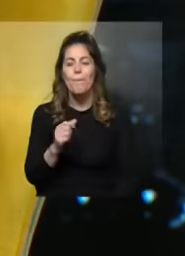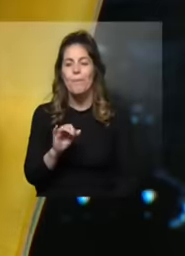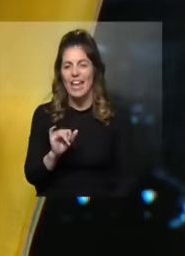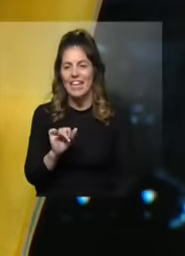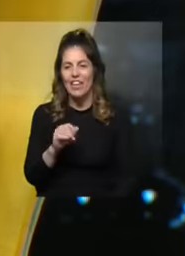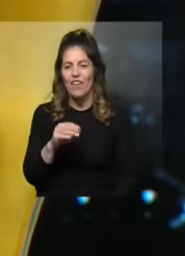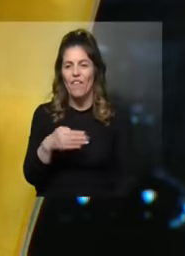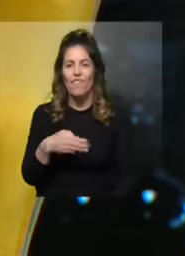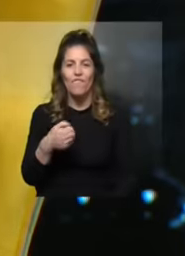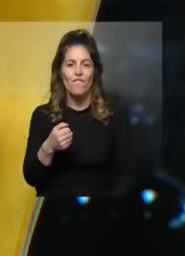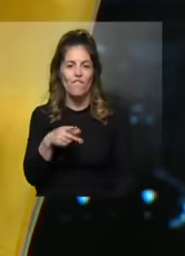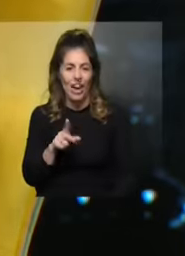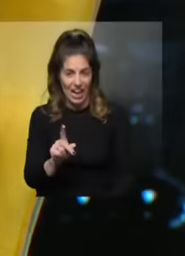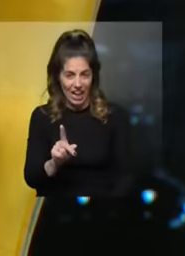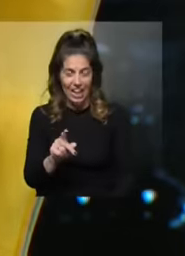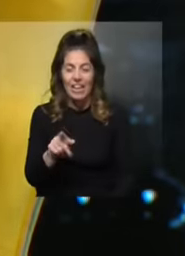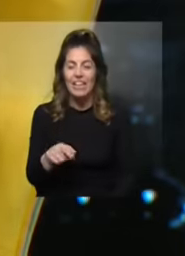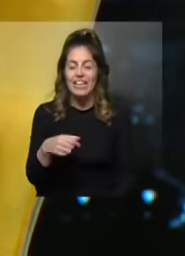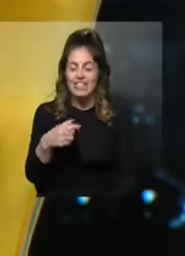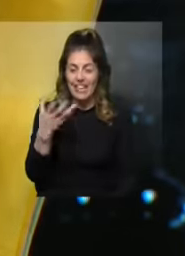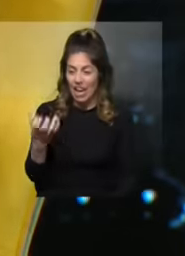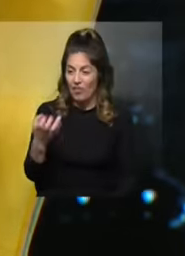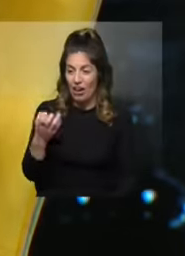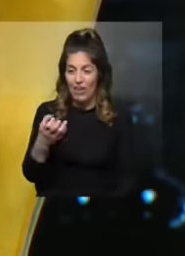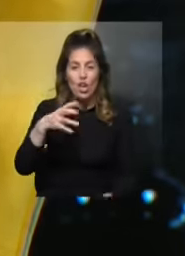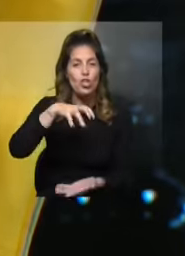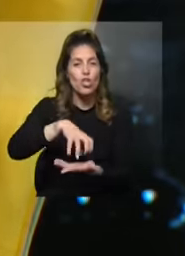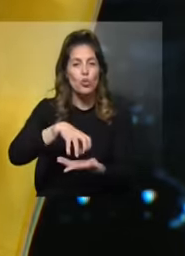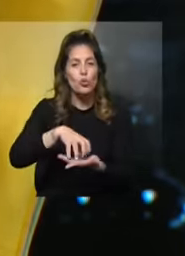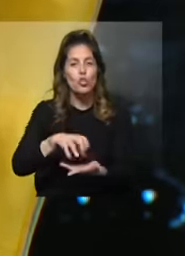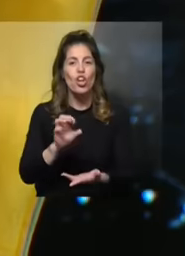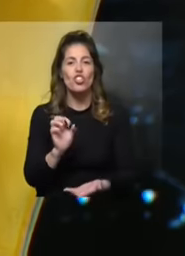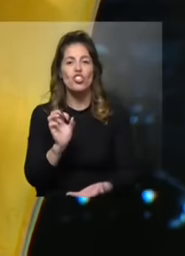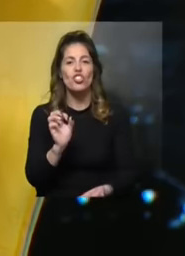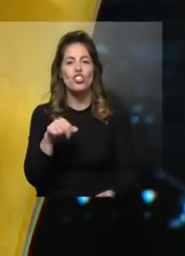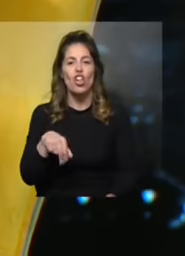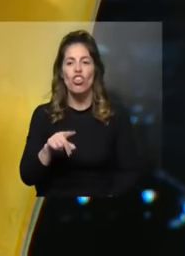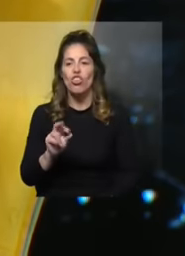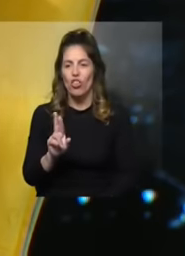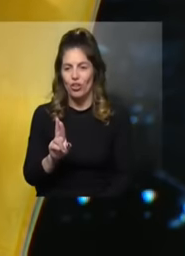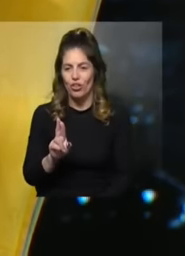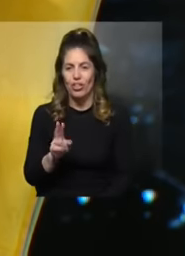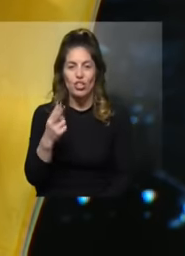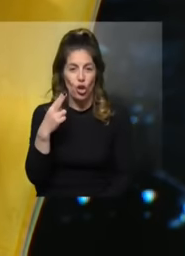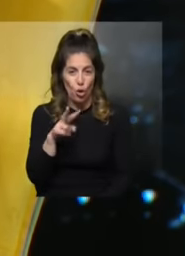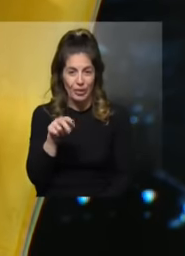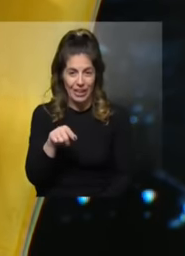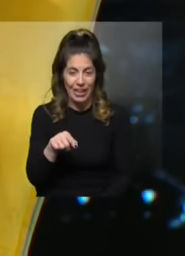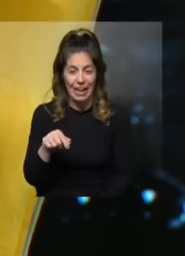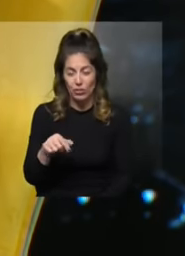estudios Sondor, que sí, yo lo veía el otro sí, día cuando estaba viendo música en el estudio, sí, Encuentro en el estudio que estuvo presentado en TV